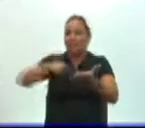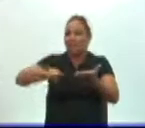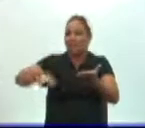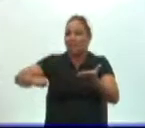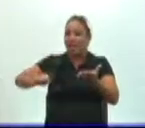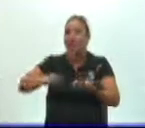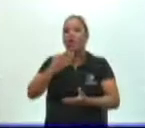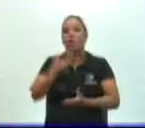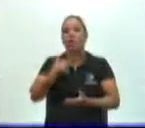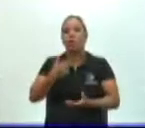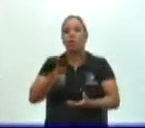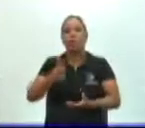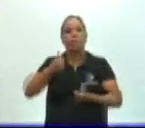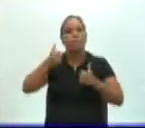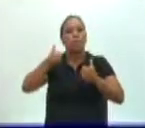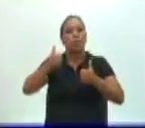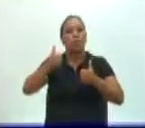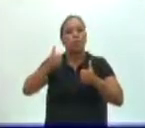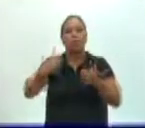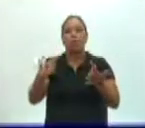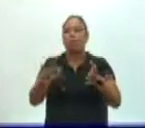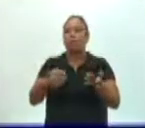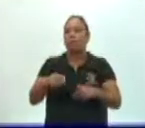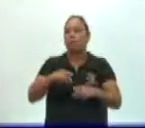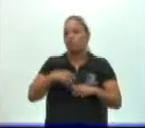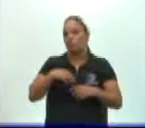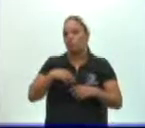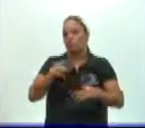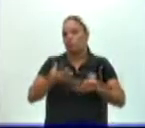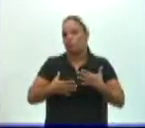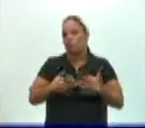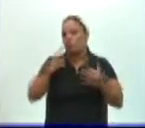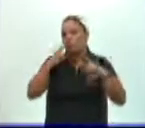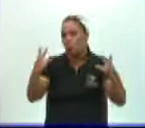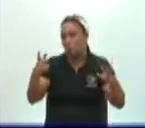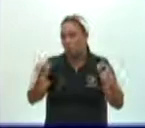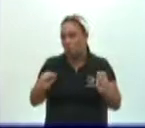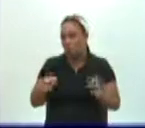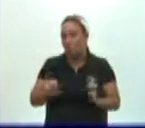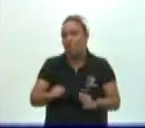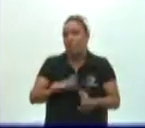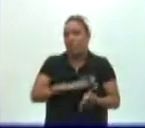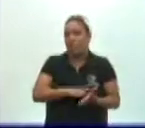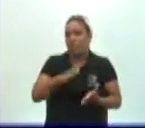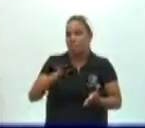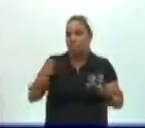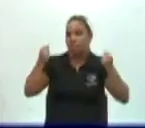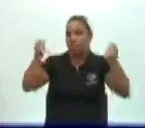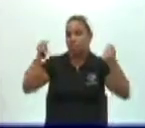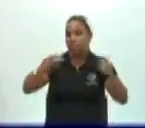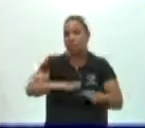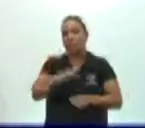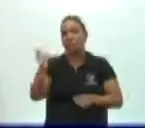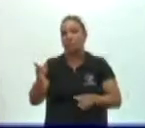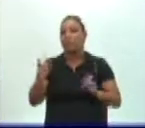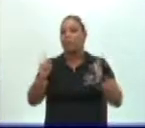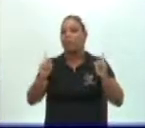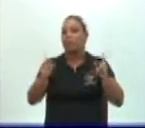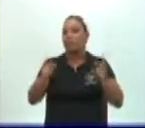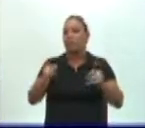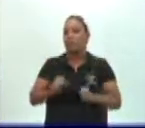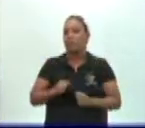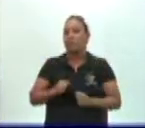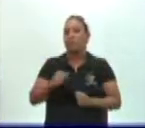sus condiciones de vida. Fíjense, de lucha espontánea a económica y a política. Pero se va consolidando entonces también una